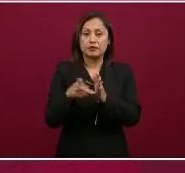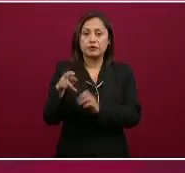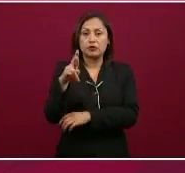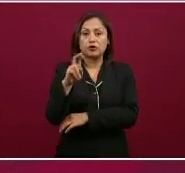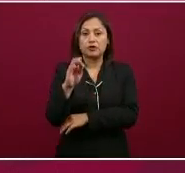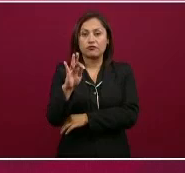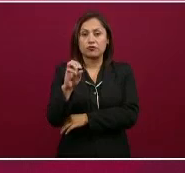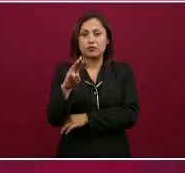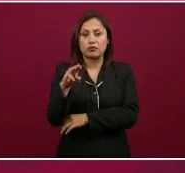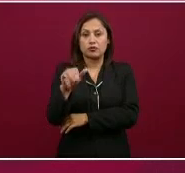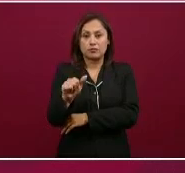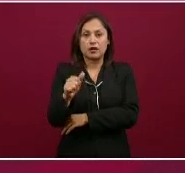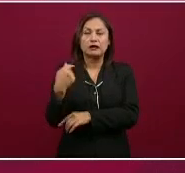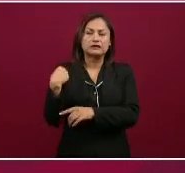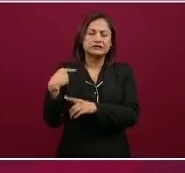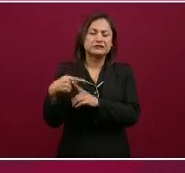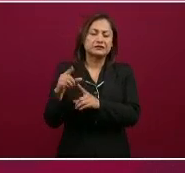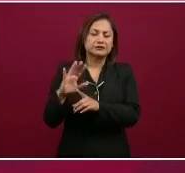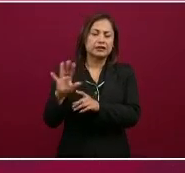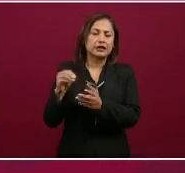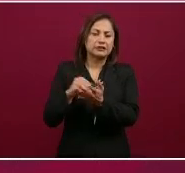tiempo.